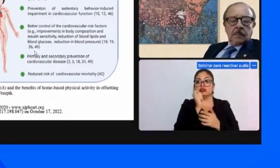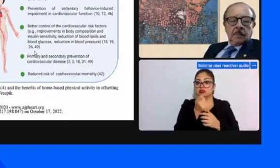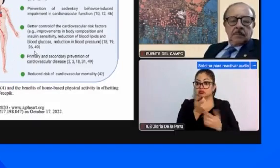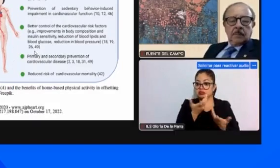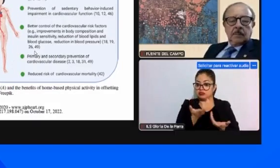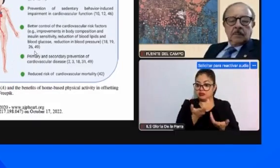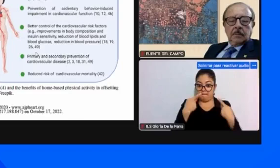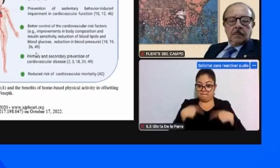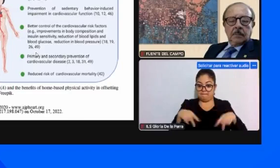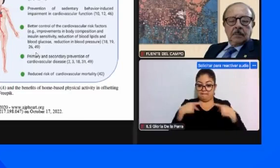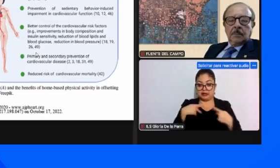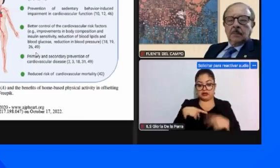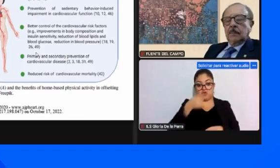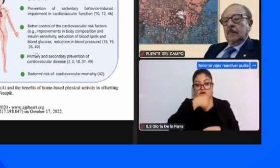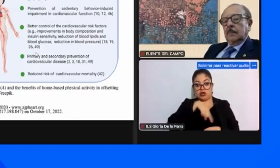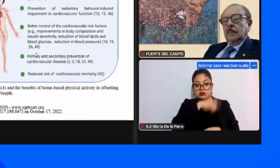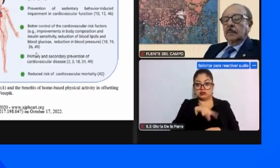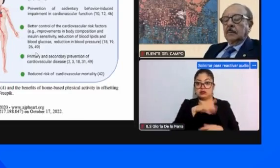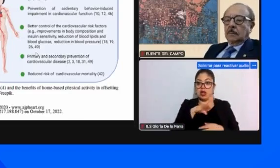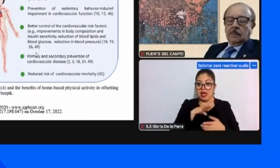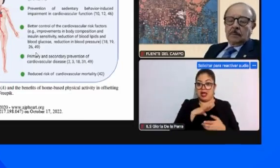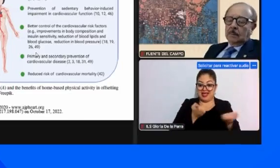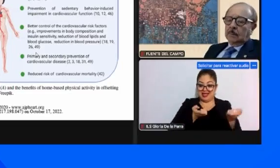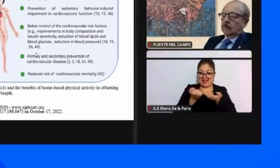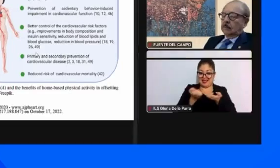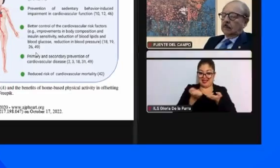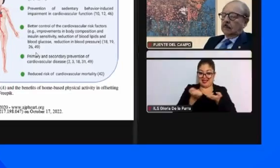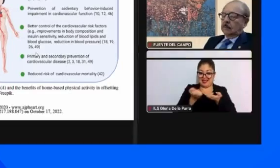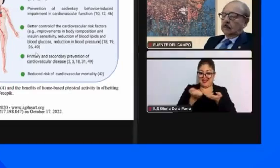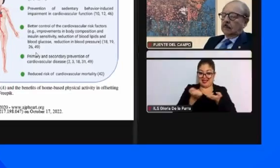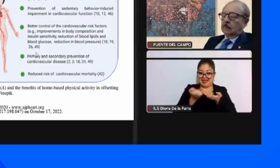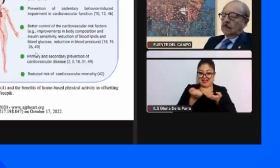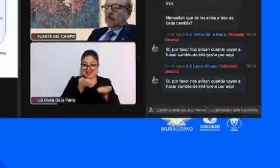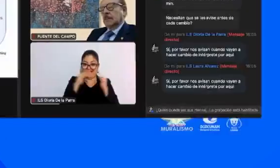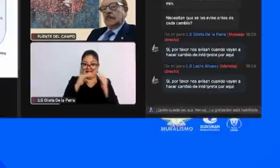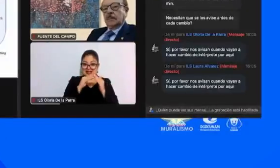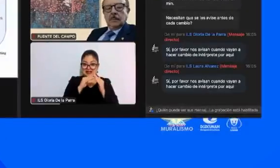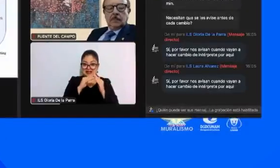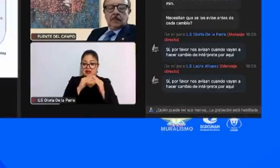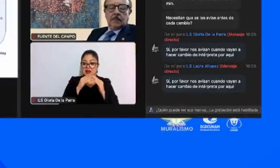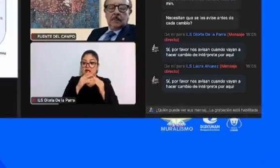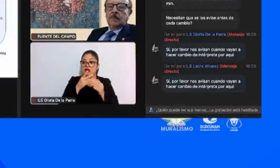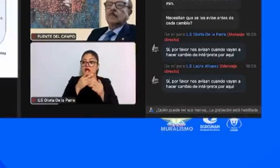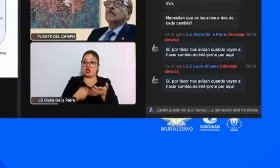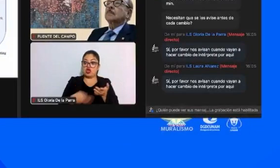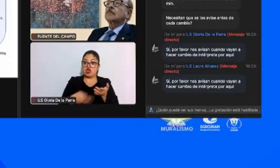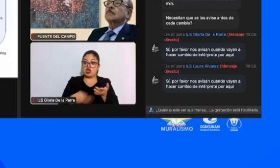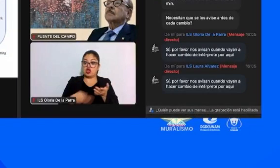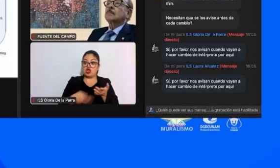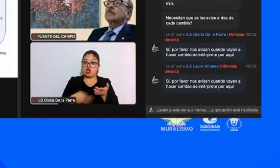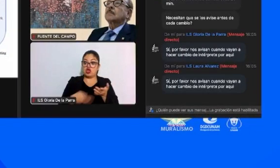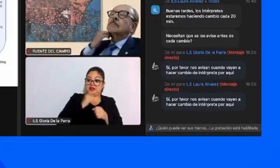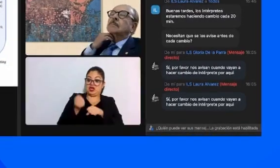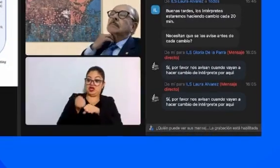las personas que hicieron ejercicio en casa y que se contagiaron de COVID-19 también tuvieron